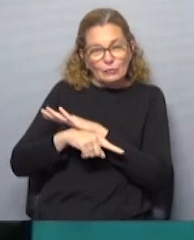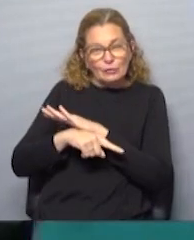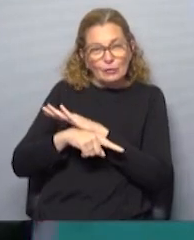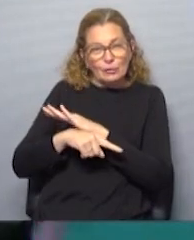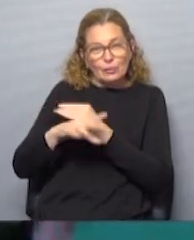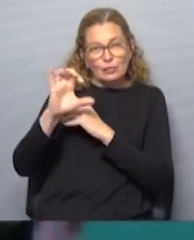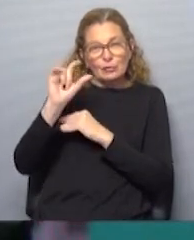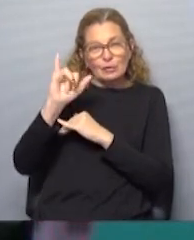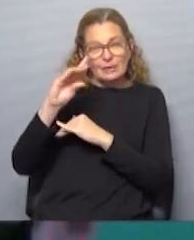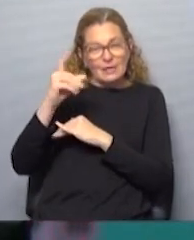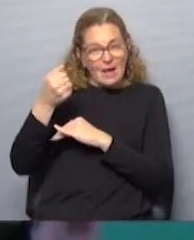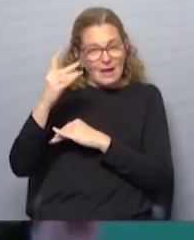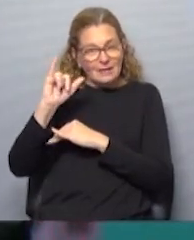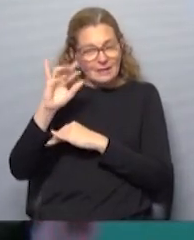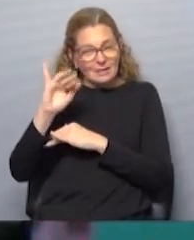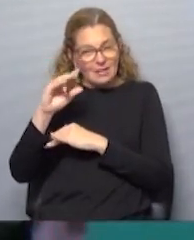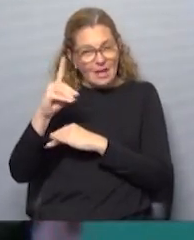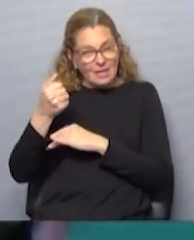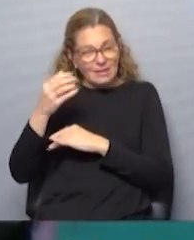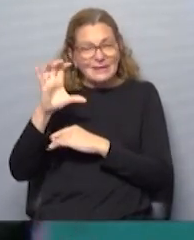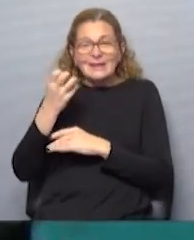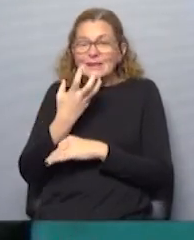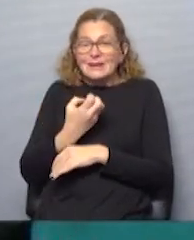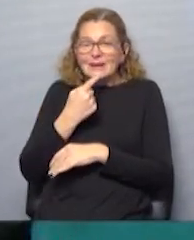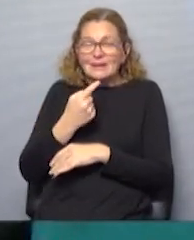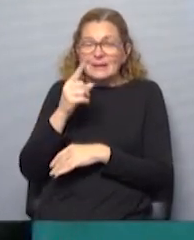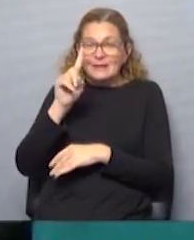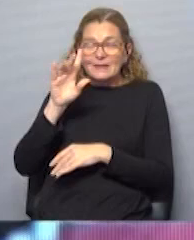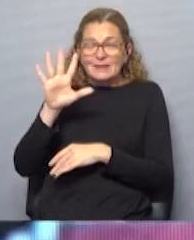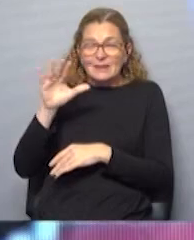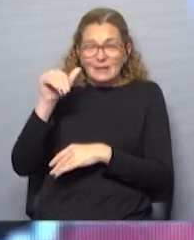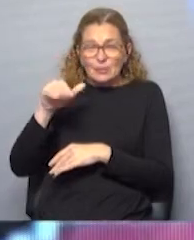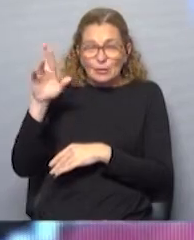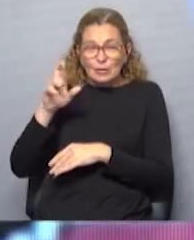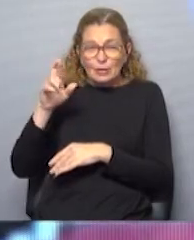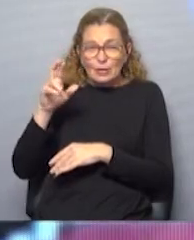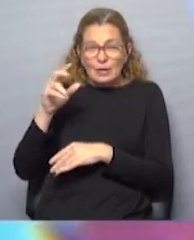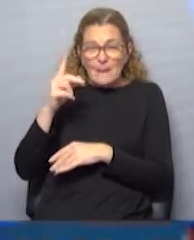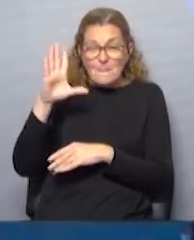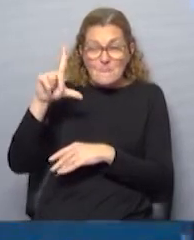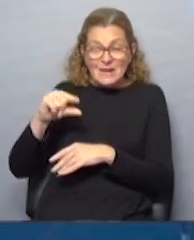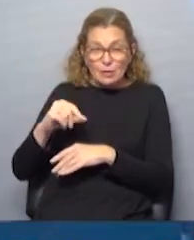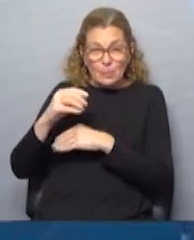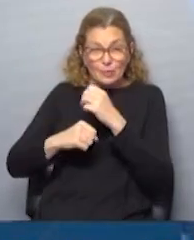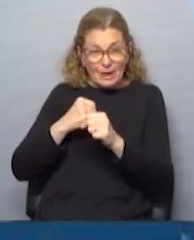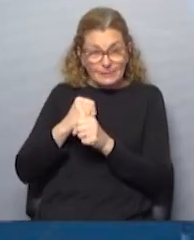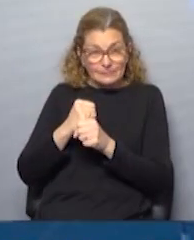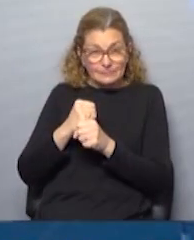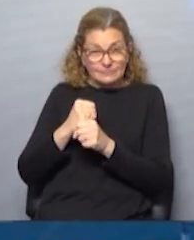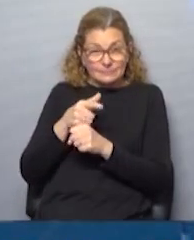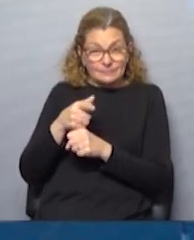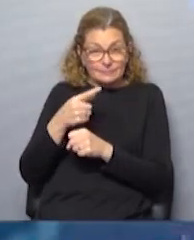fondo de solidaridad que significaba en unos 15 millones emisiones de dólares - horas anuales para poner en